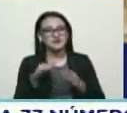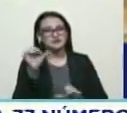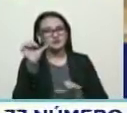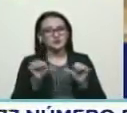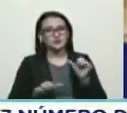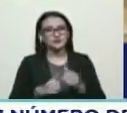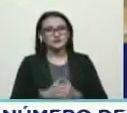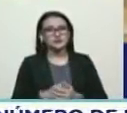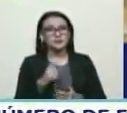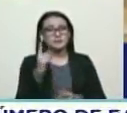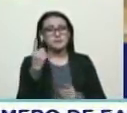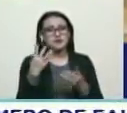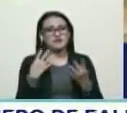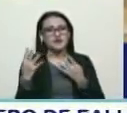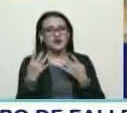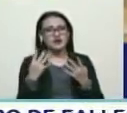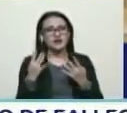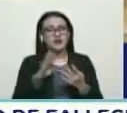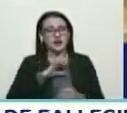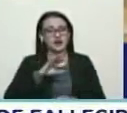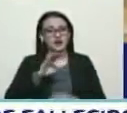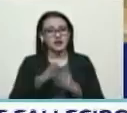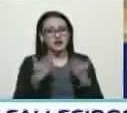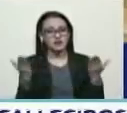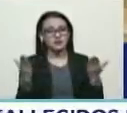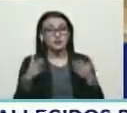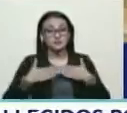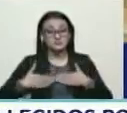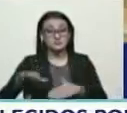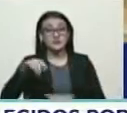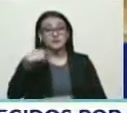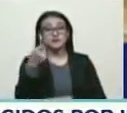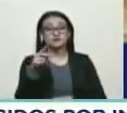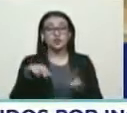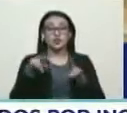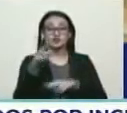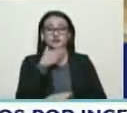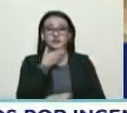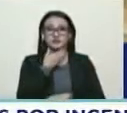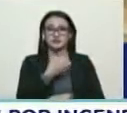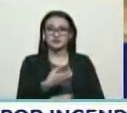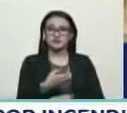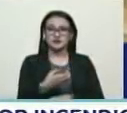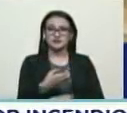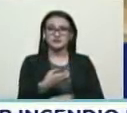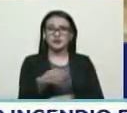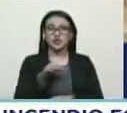la primera feria regional del libro se realizará a partir del próximo 12 de diciembre en